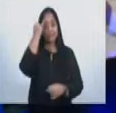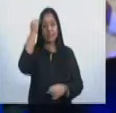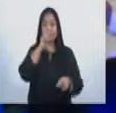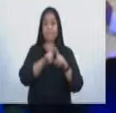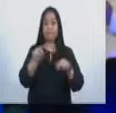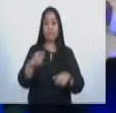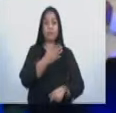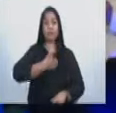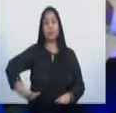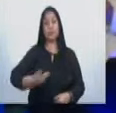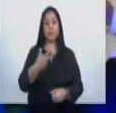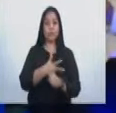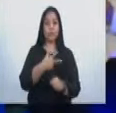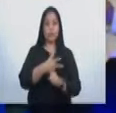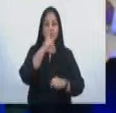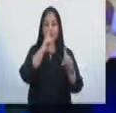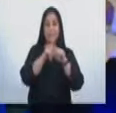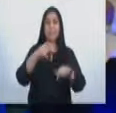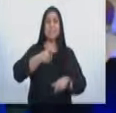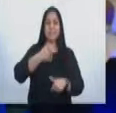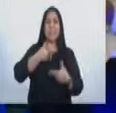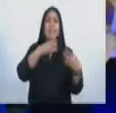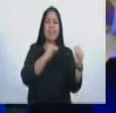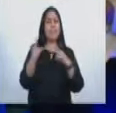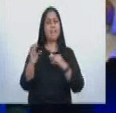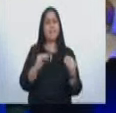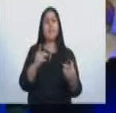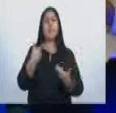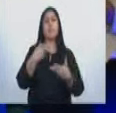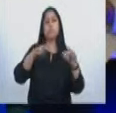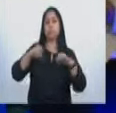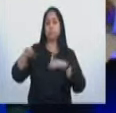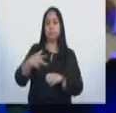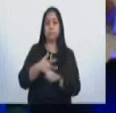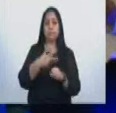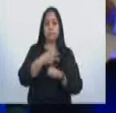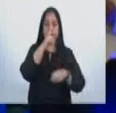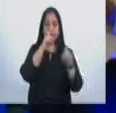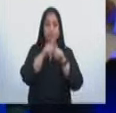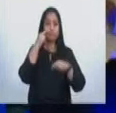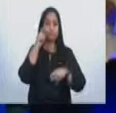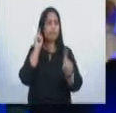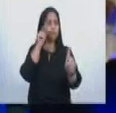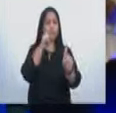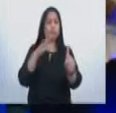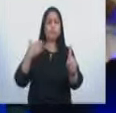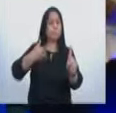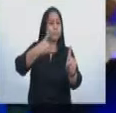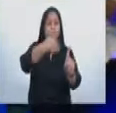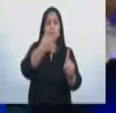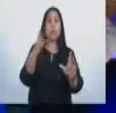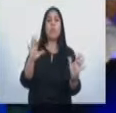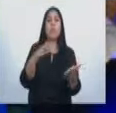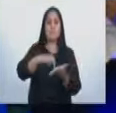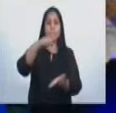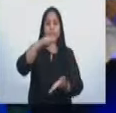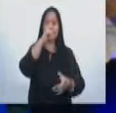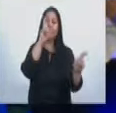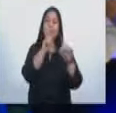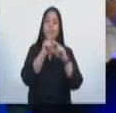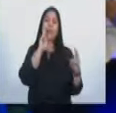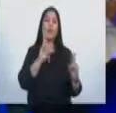república Y tiene como propósito charlar con la población guatemalteca acerca del rumbo del país y también conocer